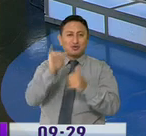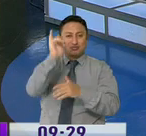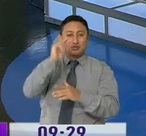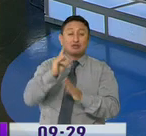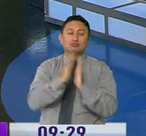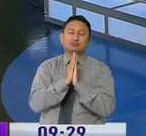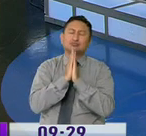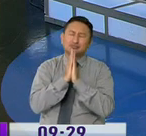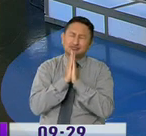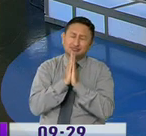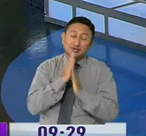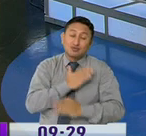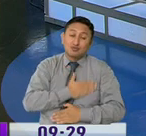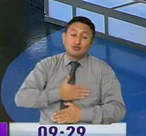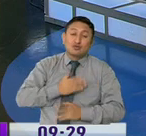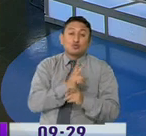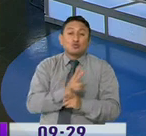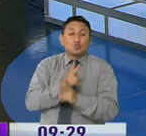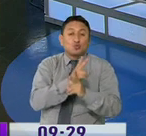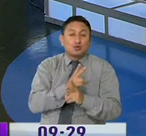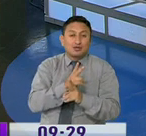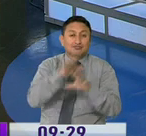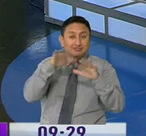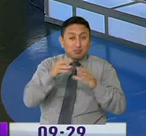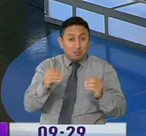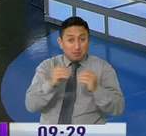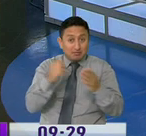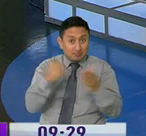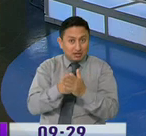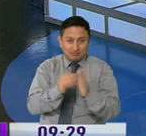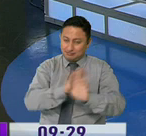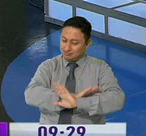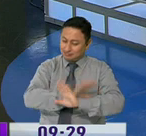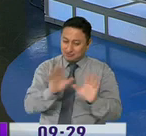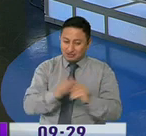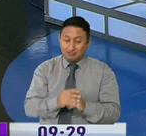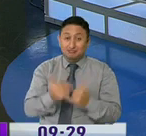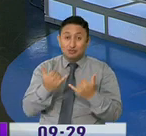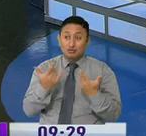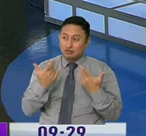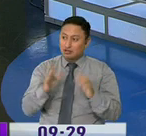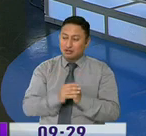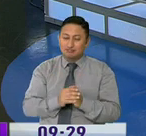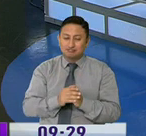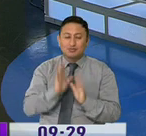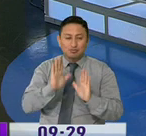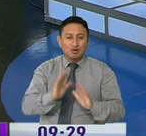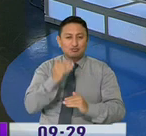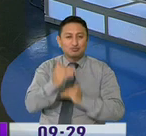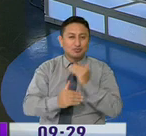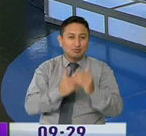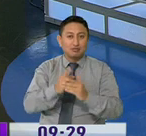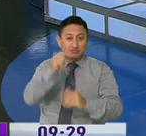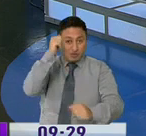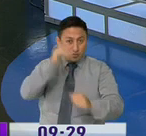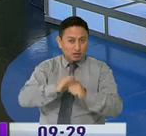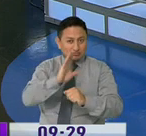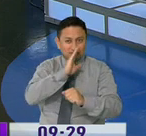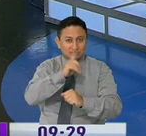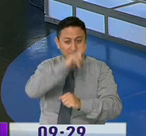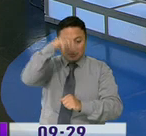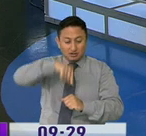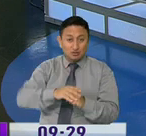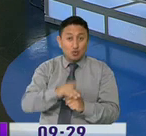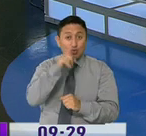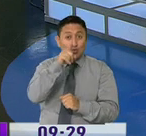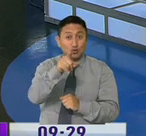favor, maneje con cuidado, está lloviendo en la capital, no queremos más accidentes. Hoy ha sido el Festival de los Accidentes, así que vivan un día a la vez. Recuerde, como siempre lo decimos, usted es